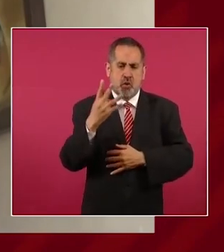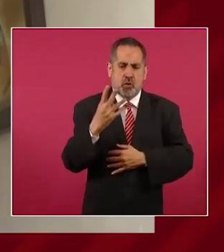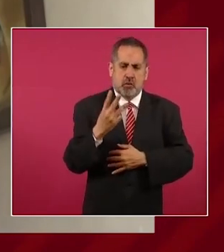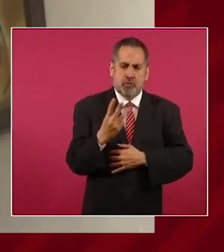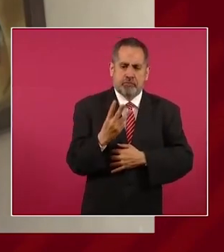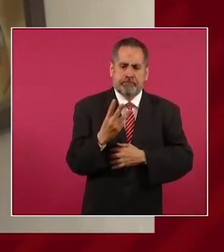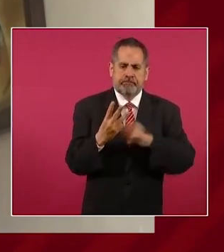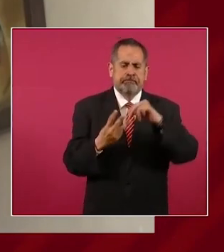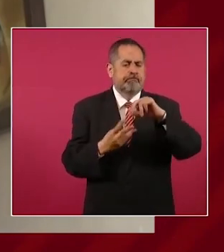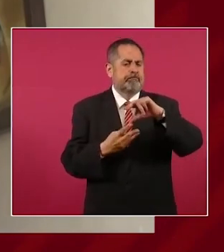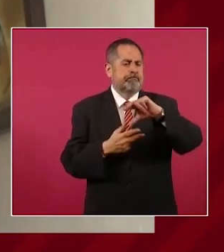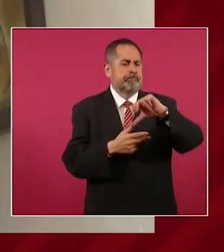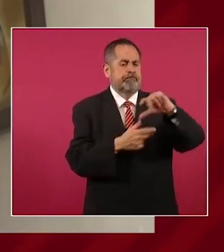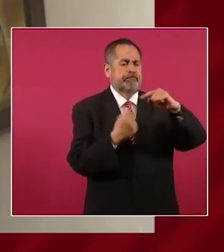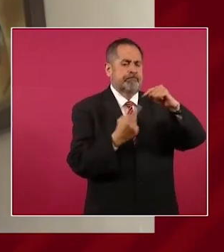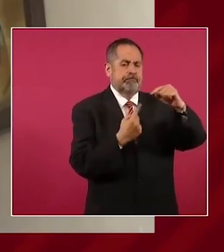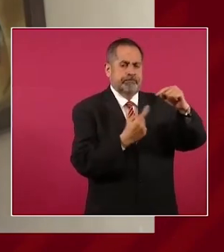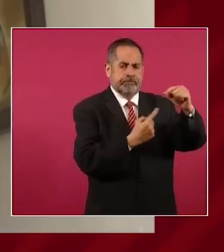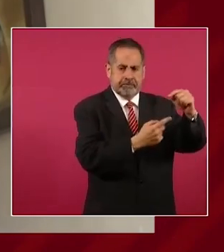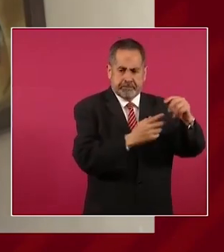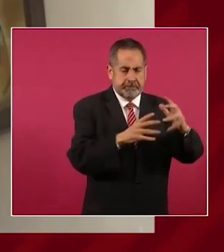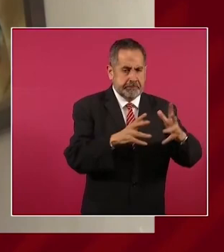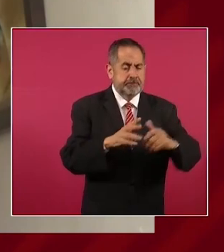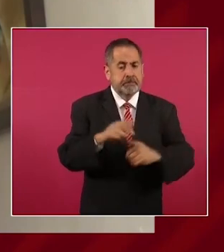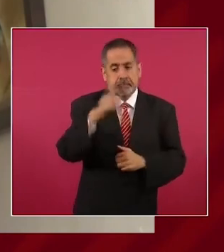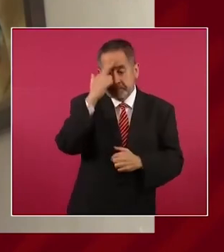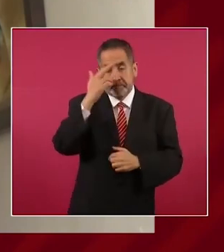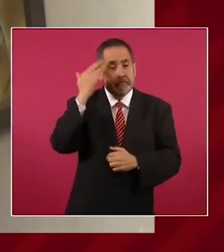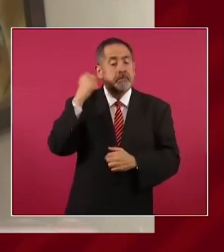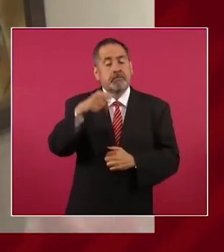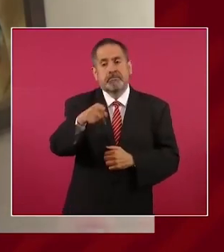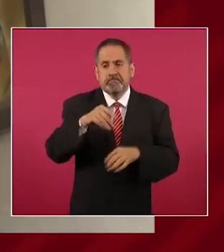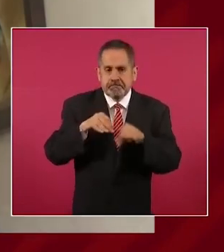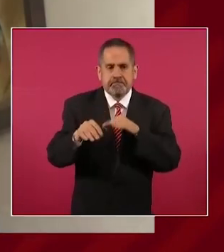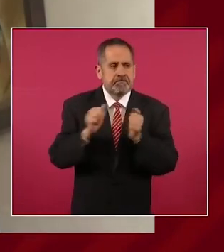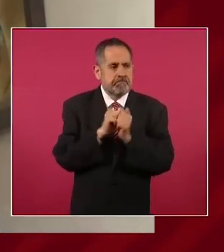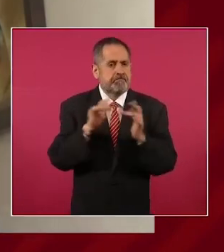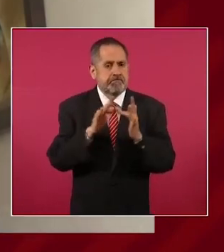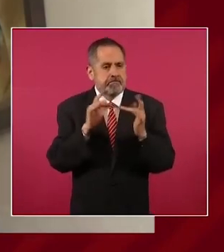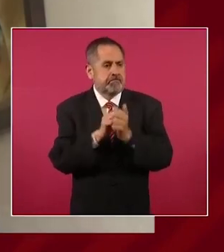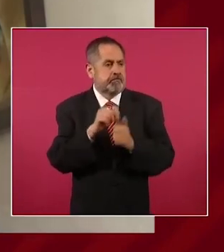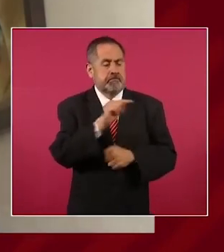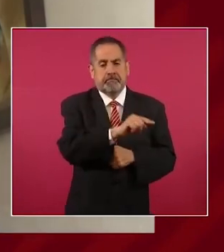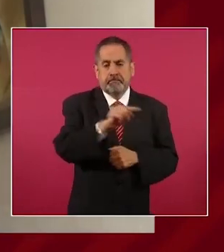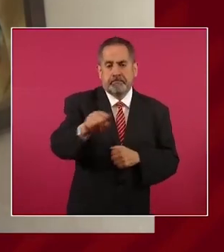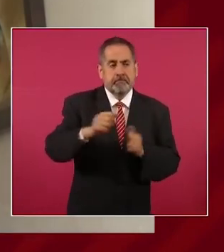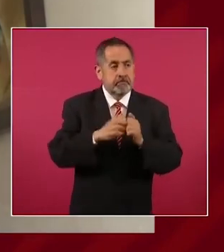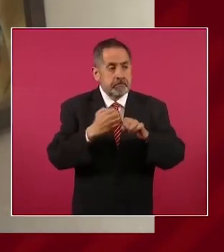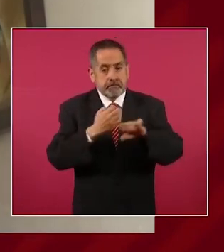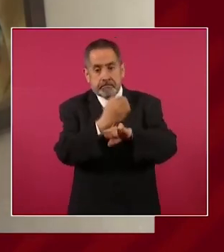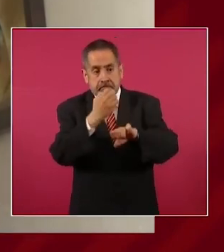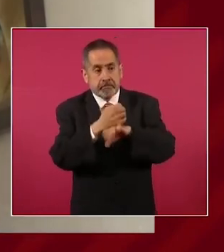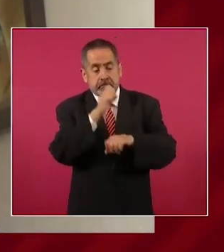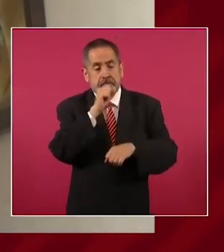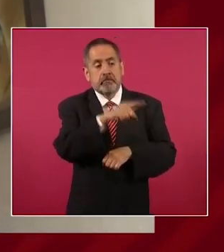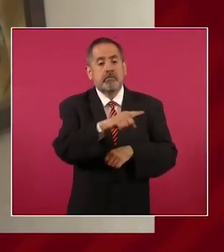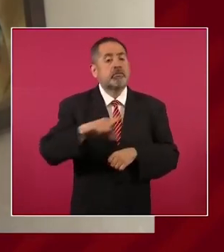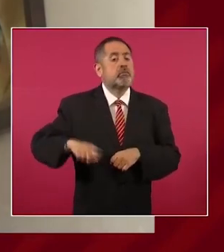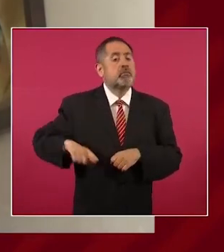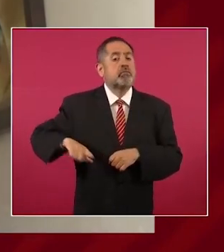que estuvimos trabajando con anticipación con los gobiernos del Estado y también de los